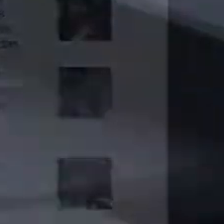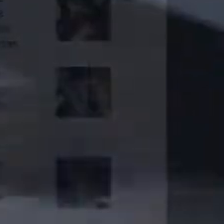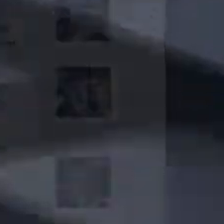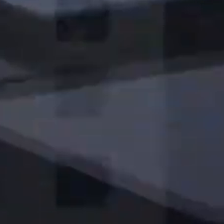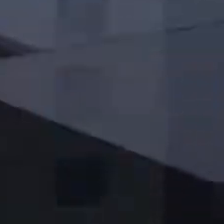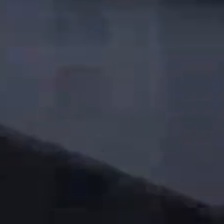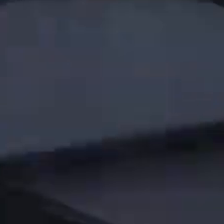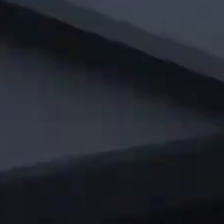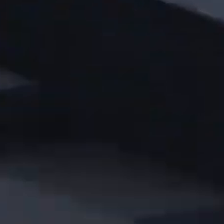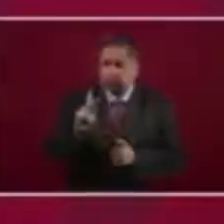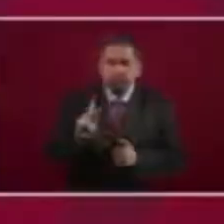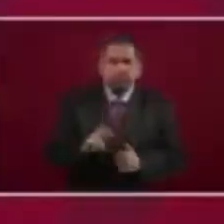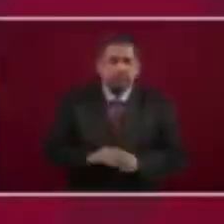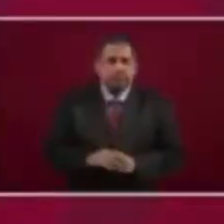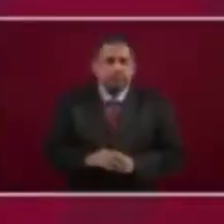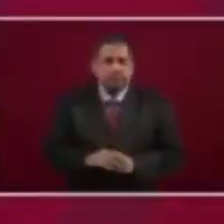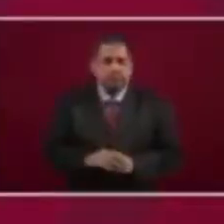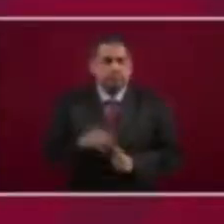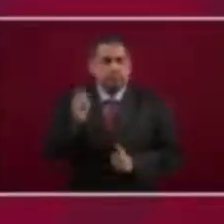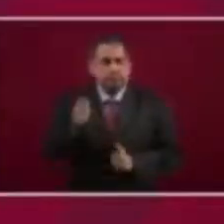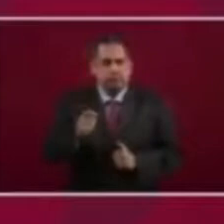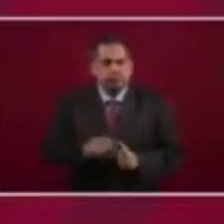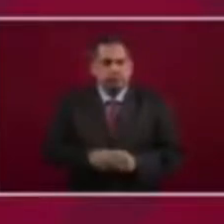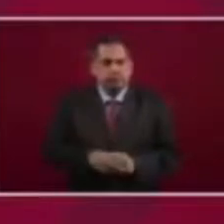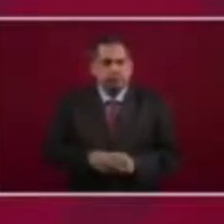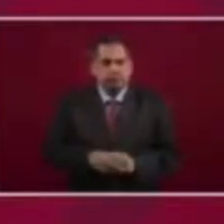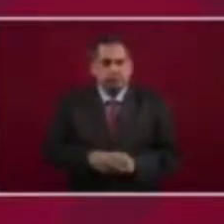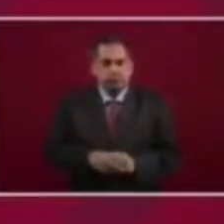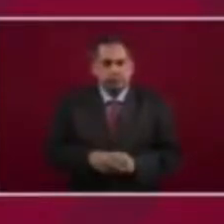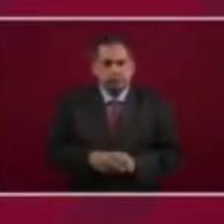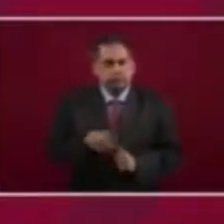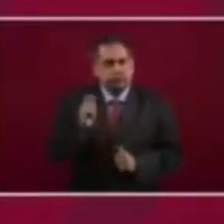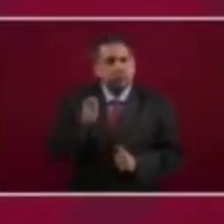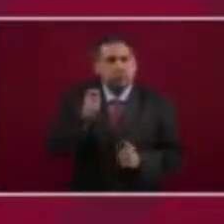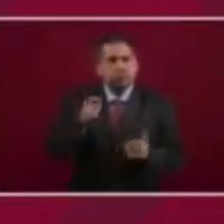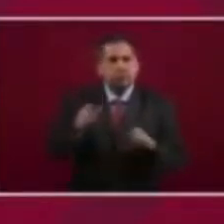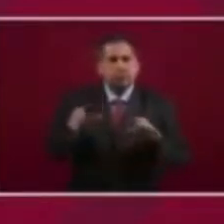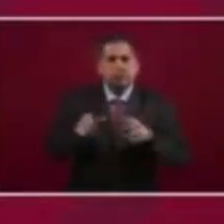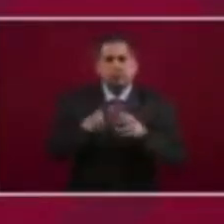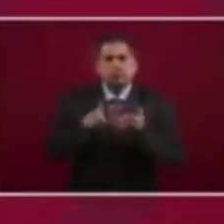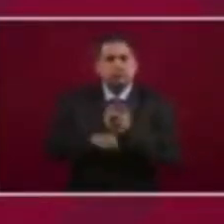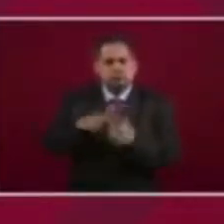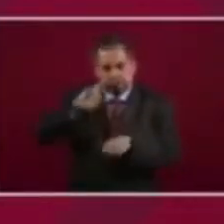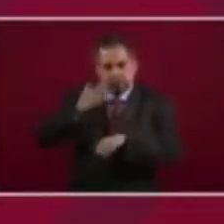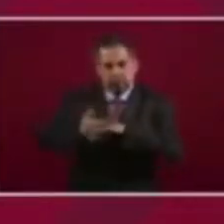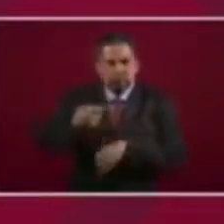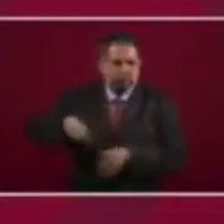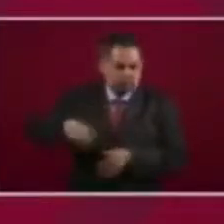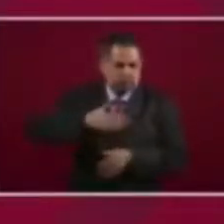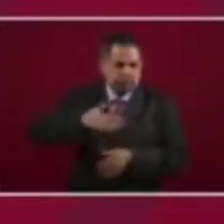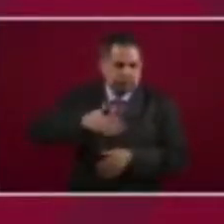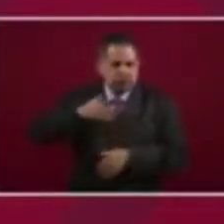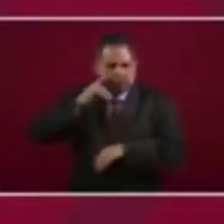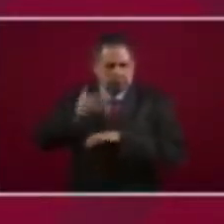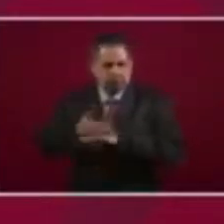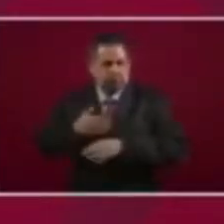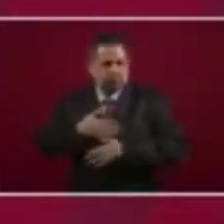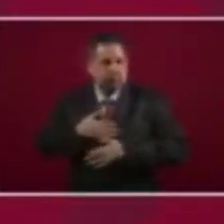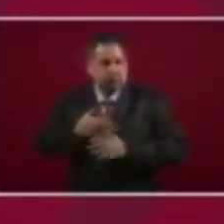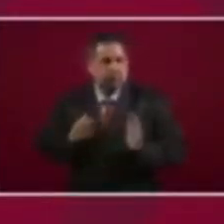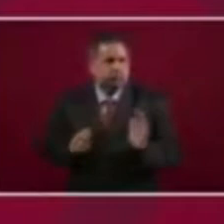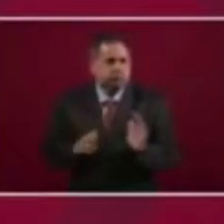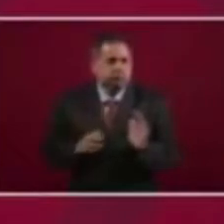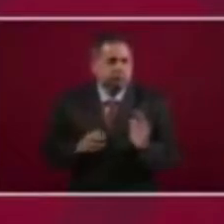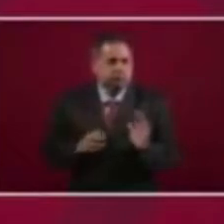Hoy los efectos de la acción de los narcos en Culiacán mancilla que nunca podrá borrarse de registro, una derrota